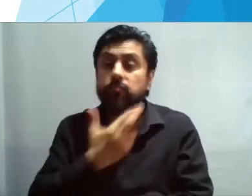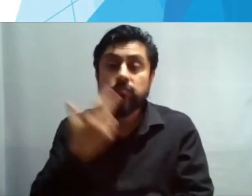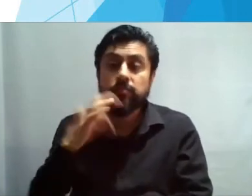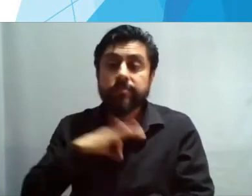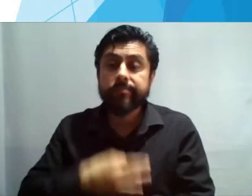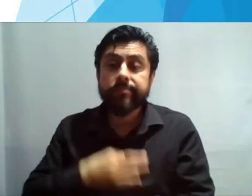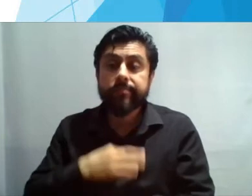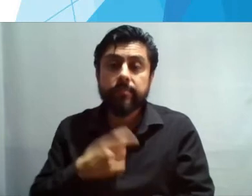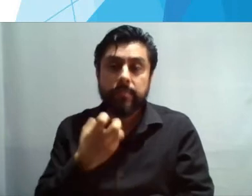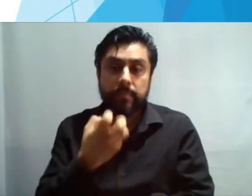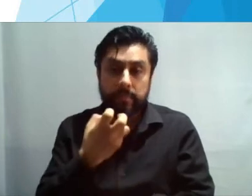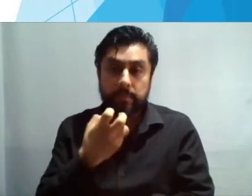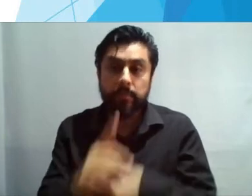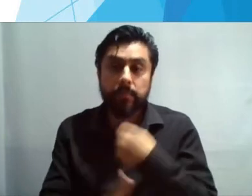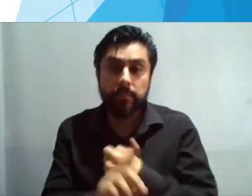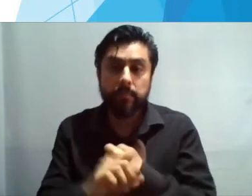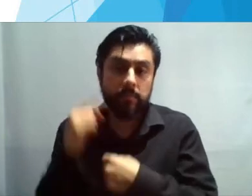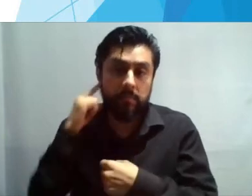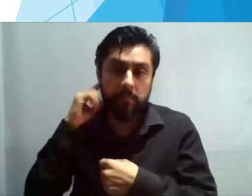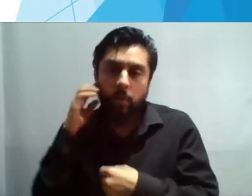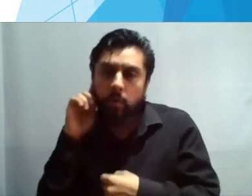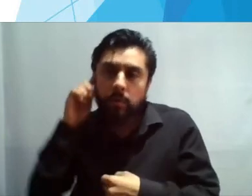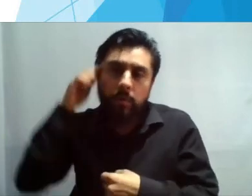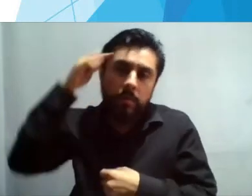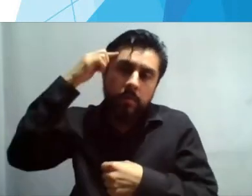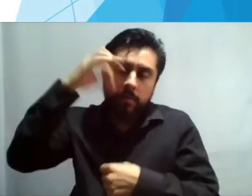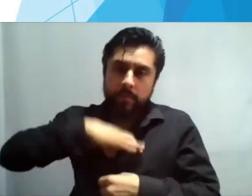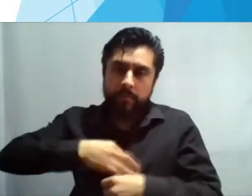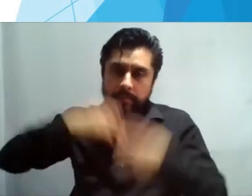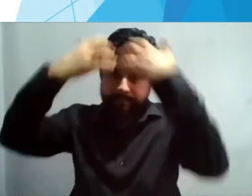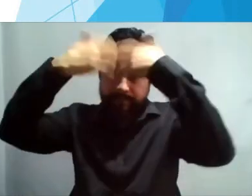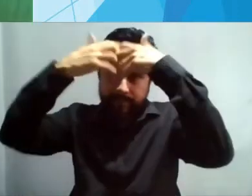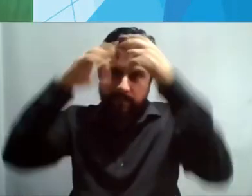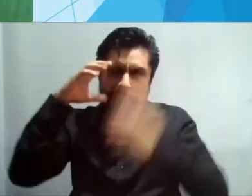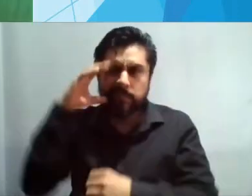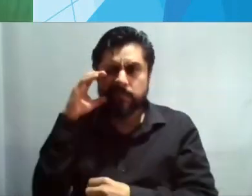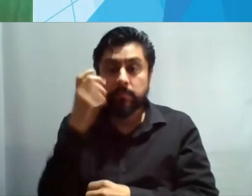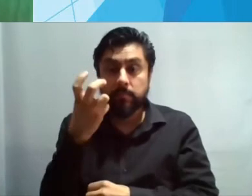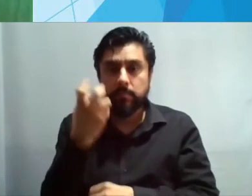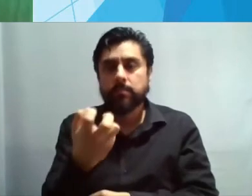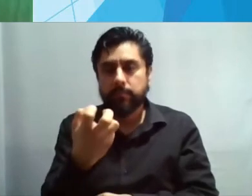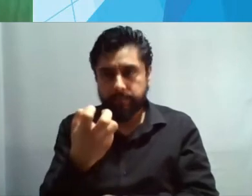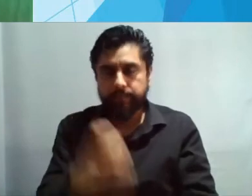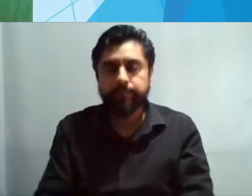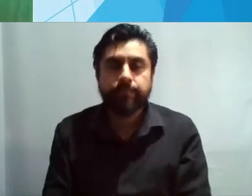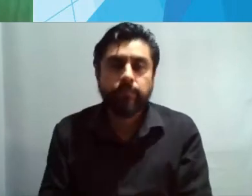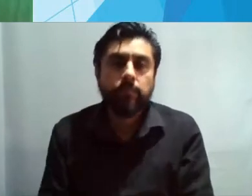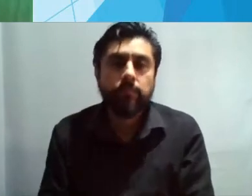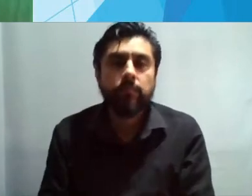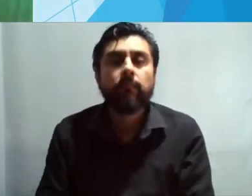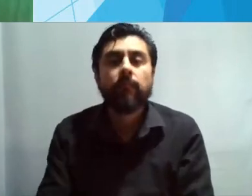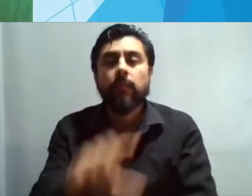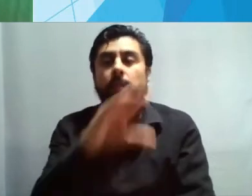infecciones pueden dañarnos de muchas maneras. Esta es una de ellas. Damos la siguiente imagen, por favor.